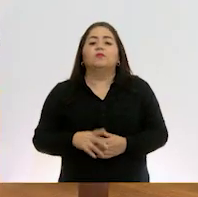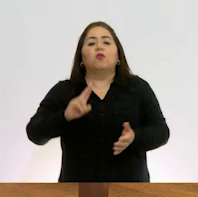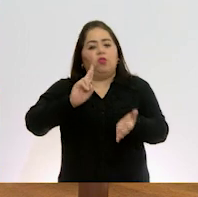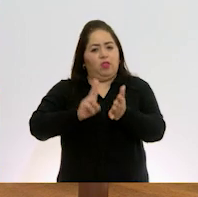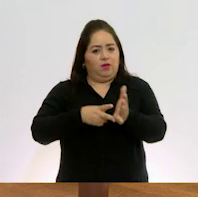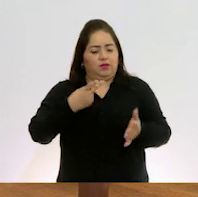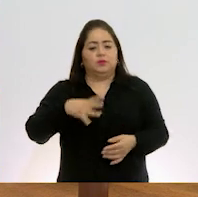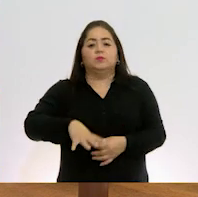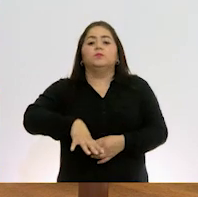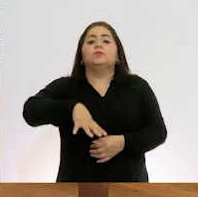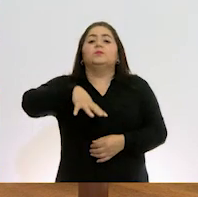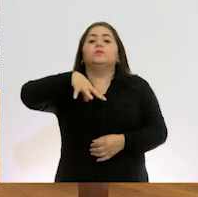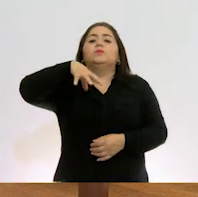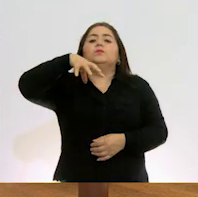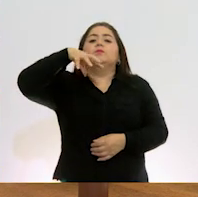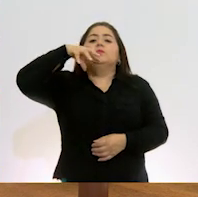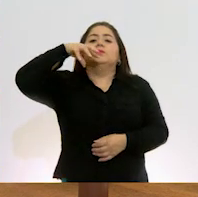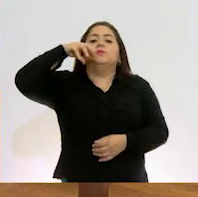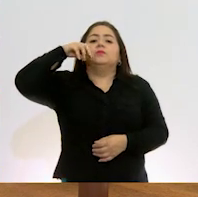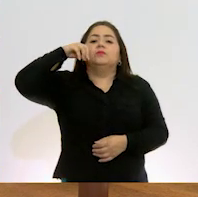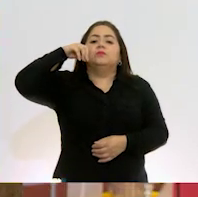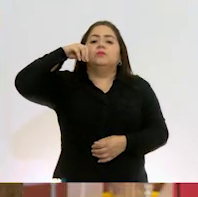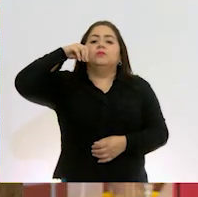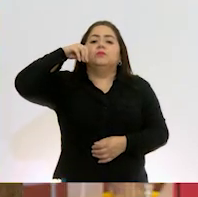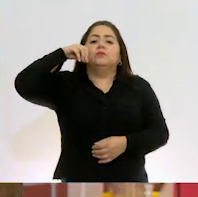Otra vez. Vamos a inhalar. Inhala.